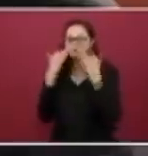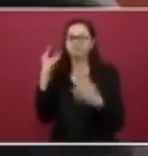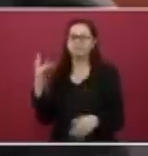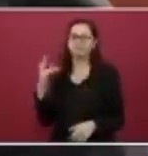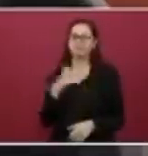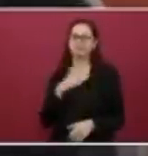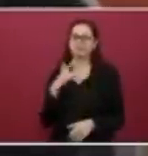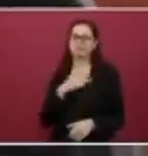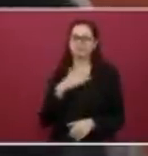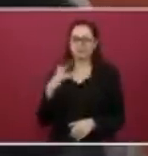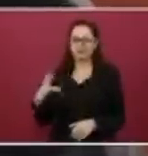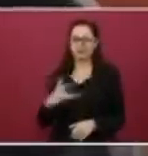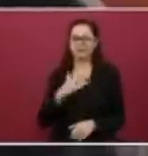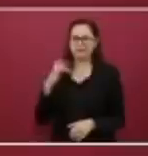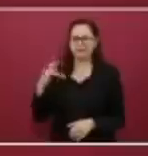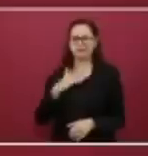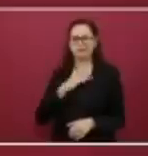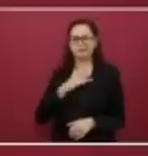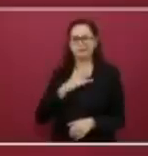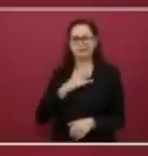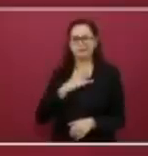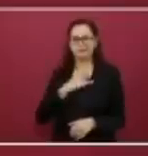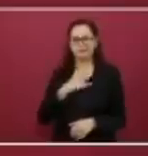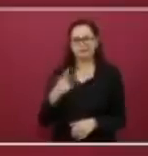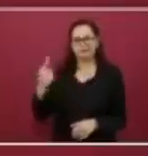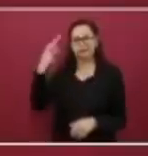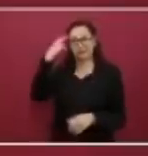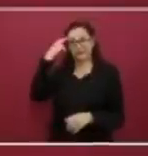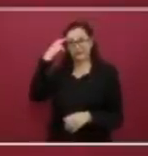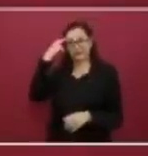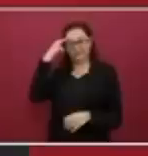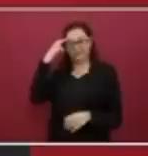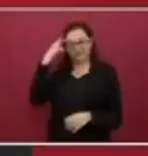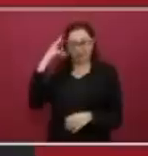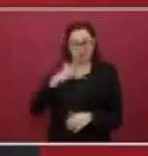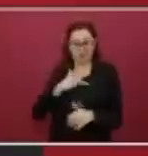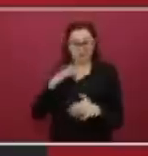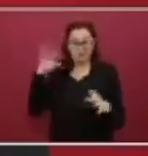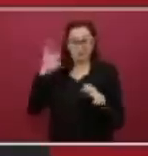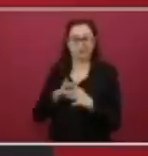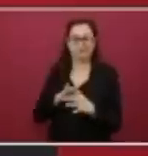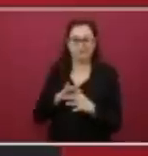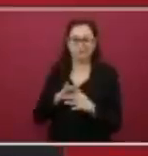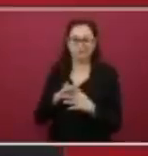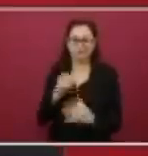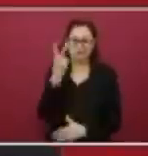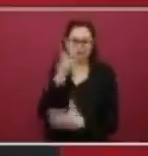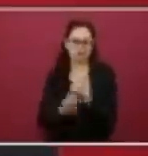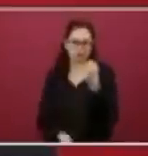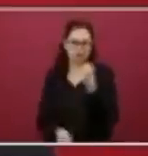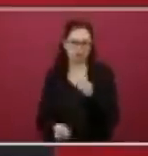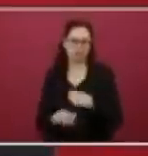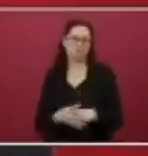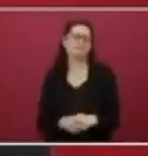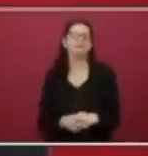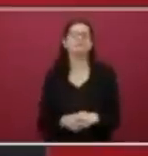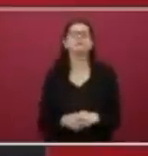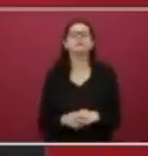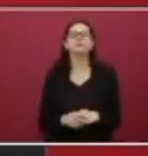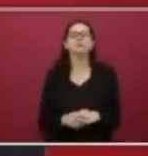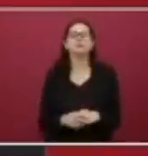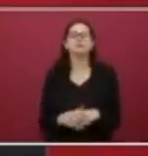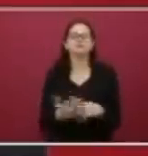ahí es razón y pasión las dos cosas bueno dicho todo lo